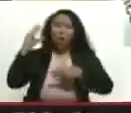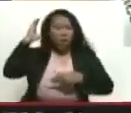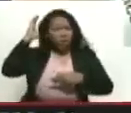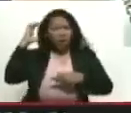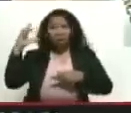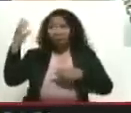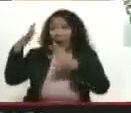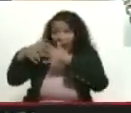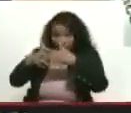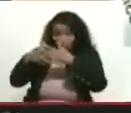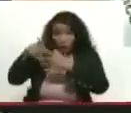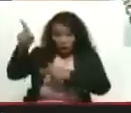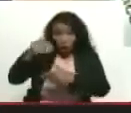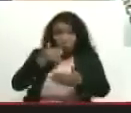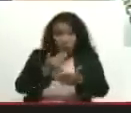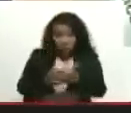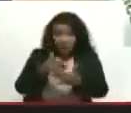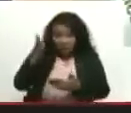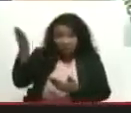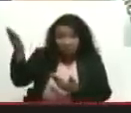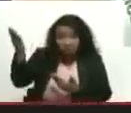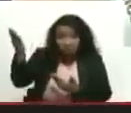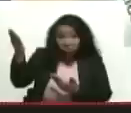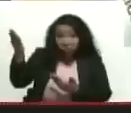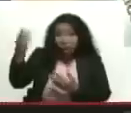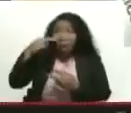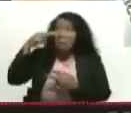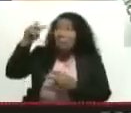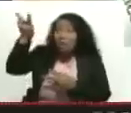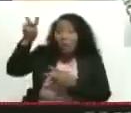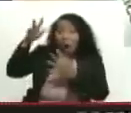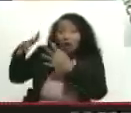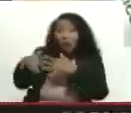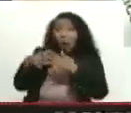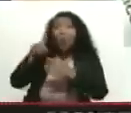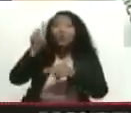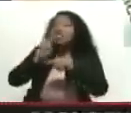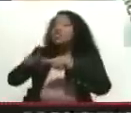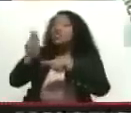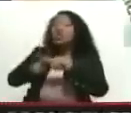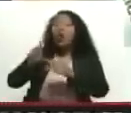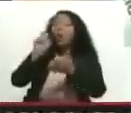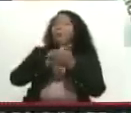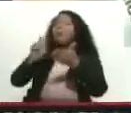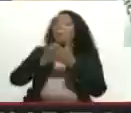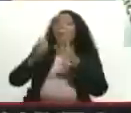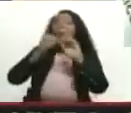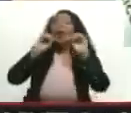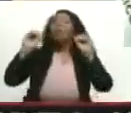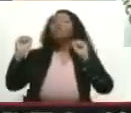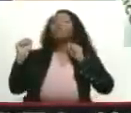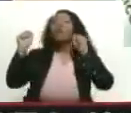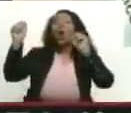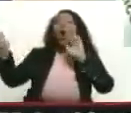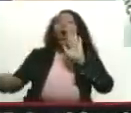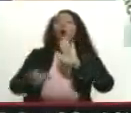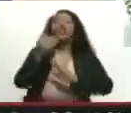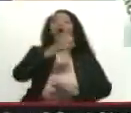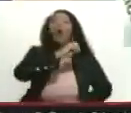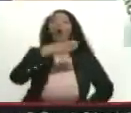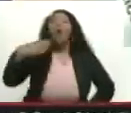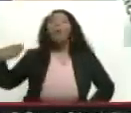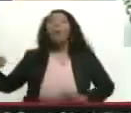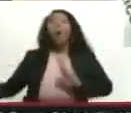eso se permitiría. Si vimos en Estados Unidos cómo un menor de edad por escribir algo contra Obama duró 2 años